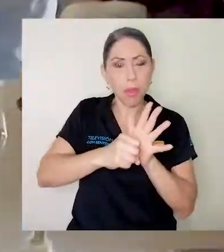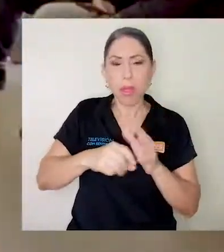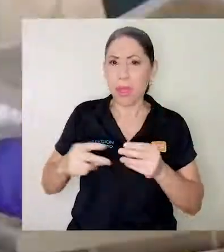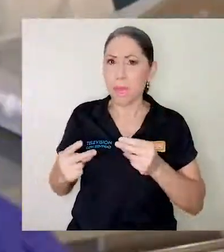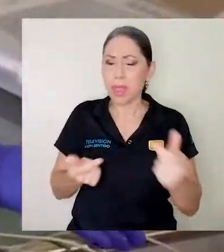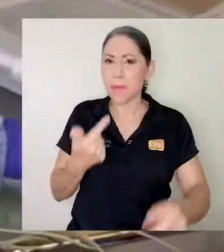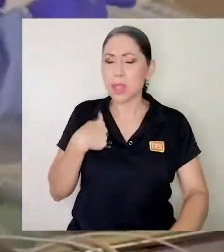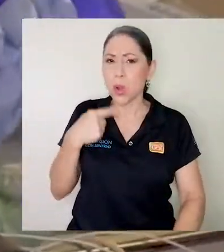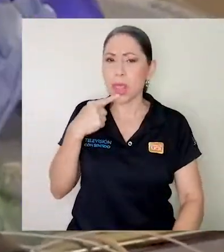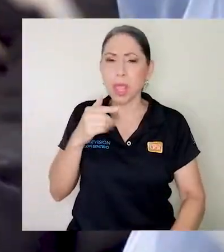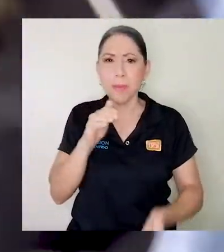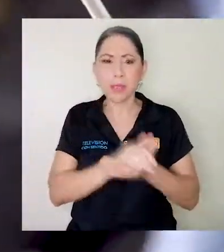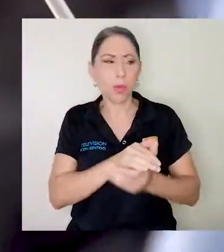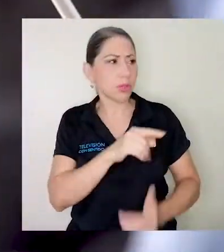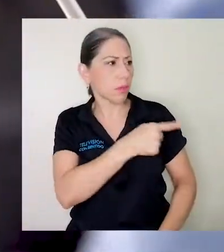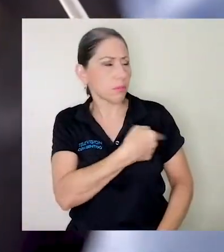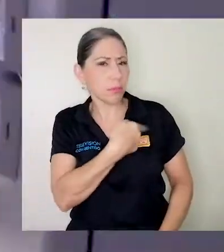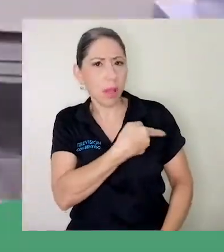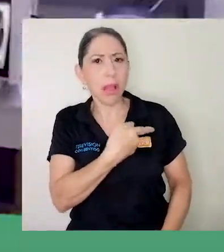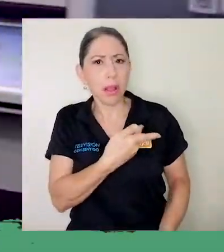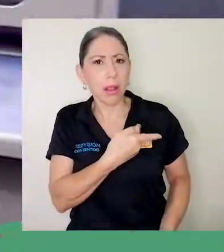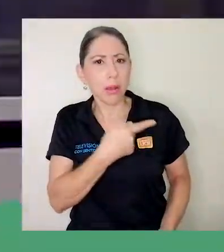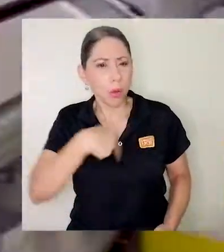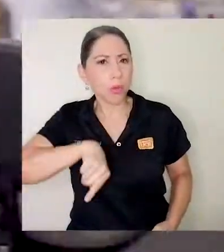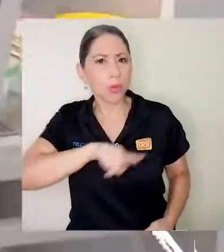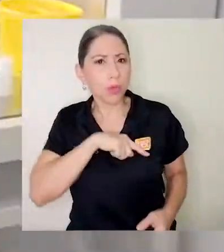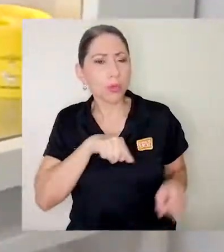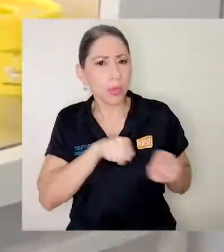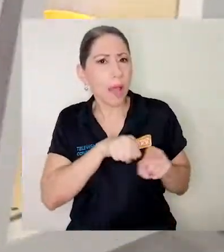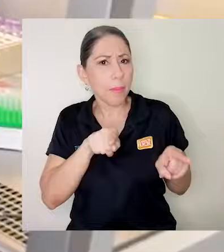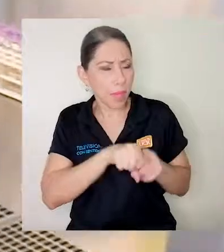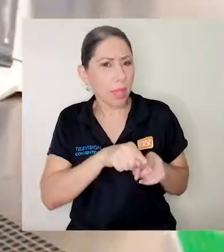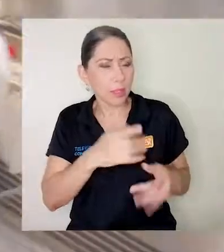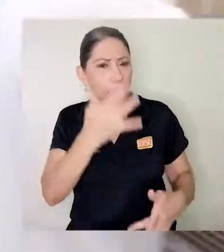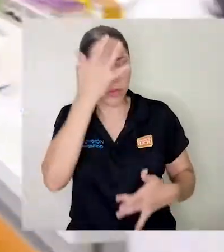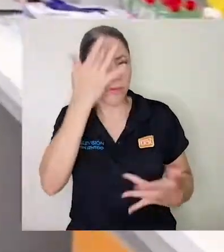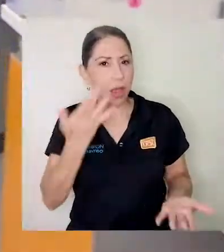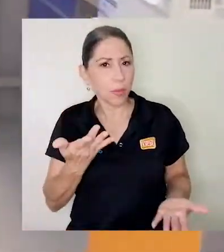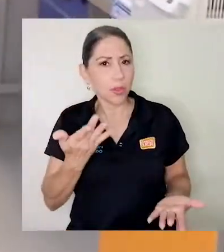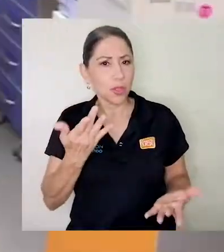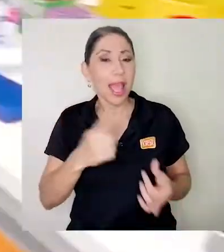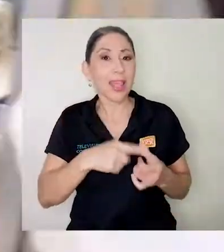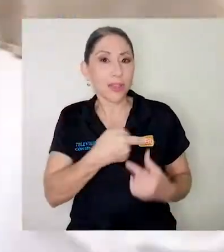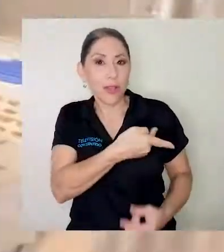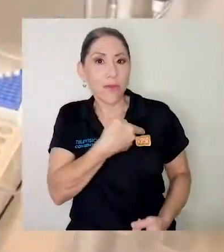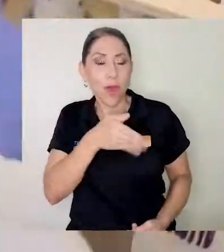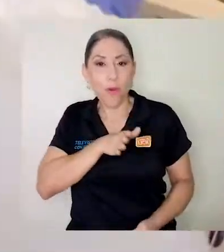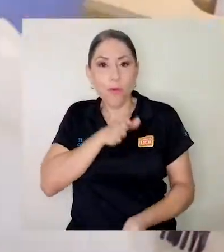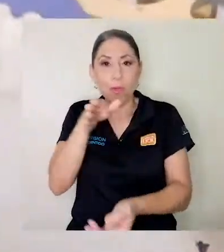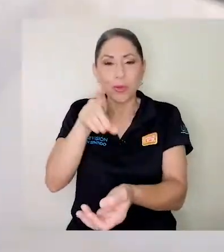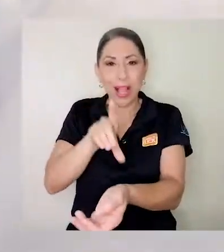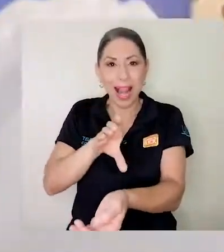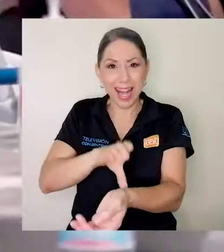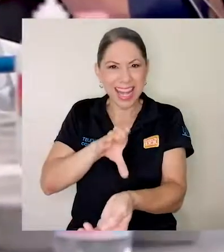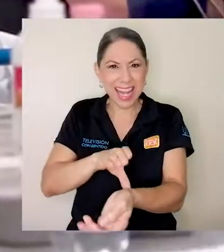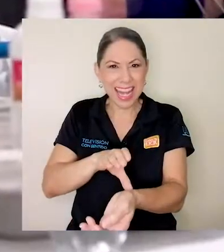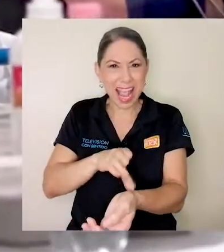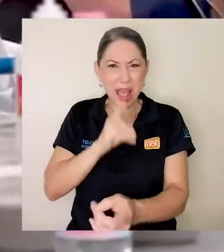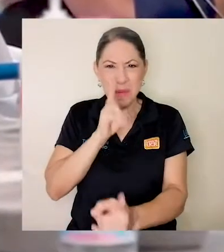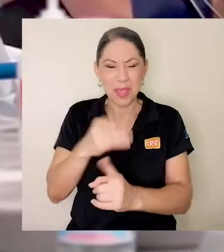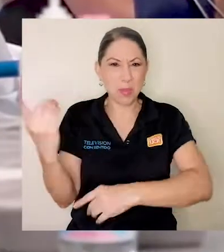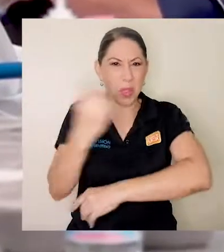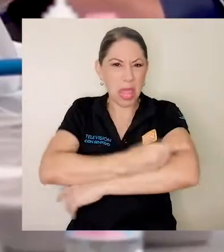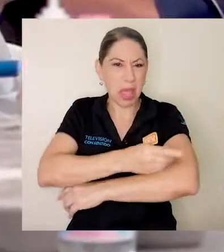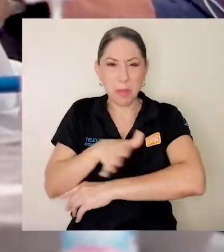inmediatamente le dije a mi esposa, hey, nosotros también estamos enfermos. Y nos fuimos a la clínica ese mismo día,